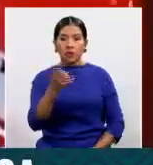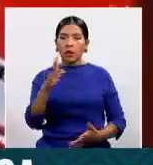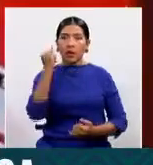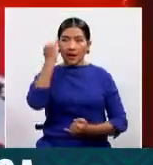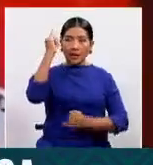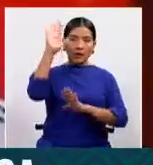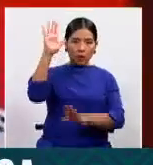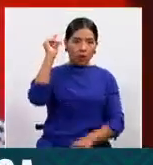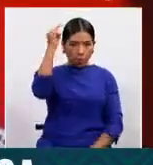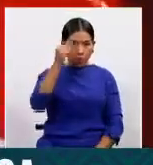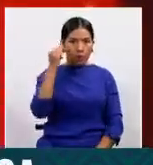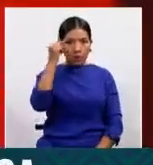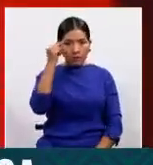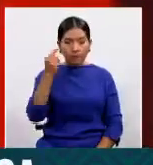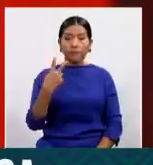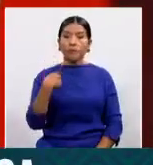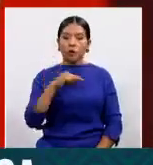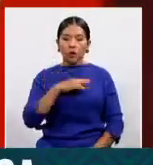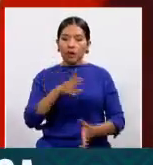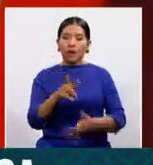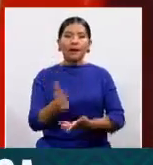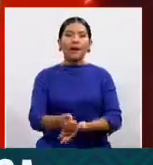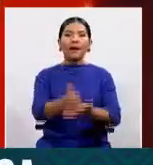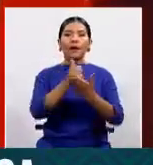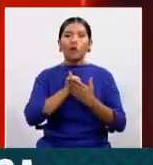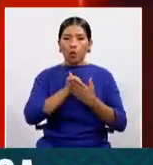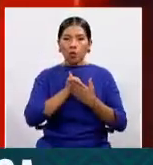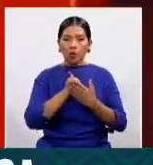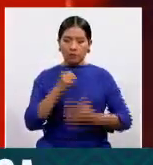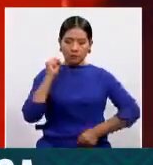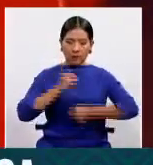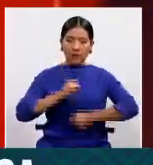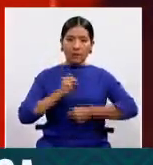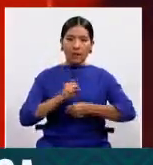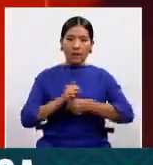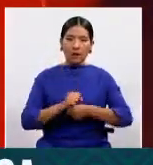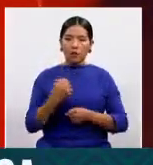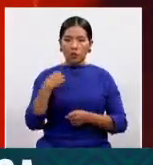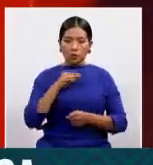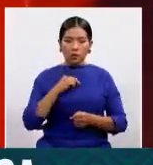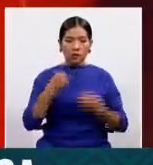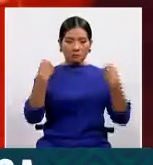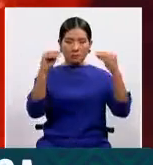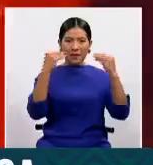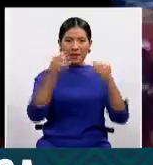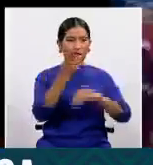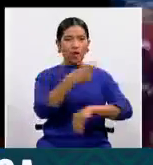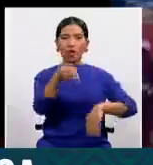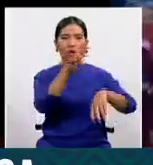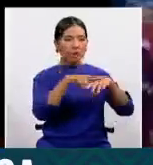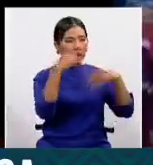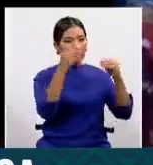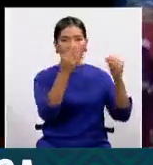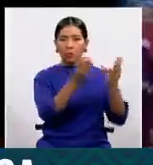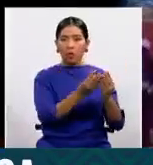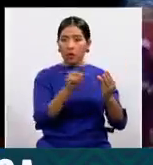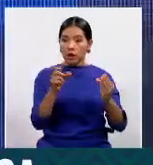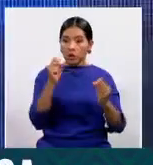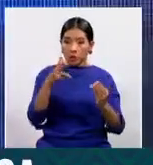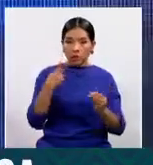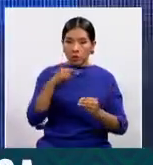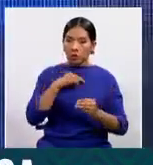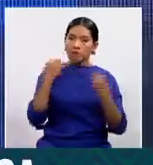punto de vista, ¿no es cierto?, está generando casi duplicar lo que vendemos en el mercado comercial. Estar en contra del